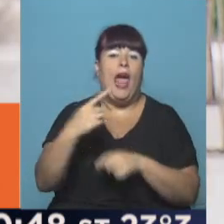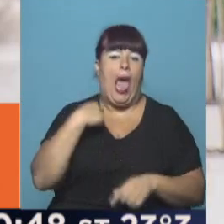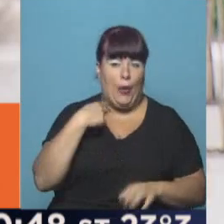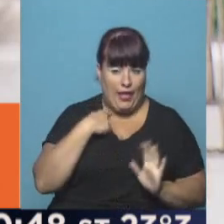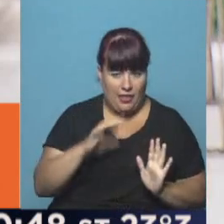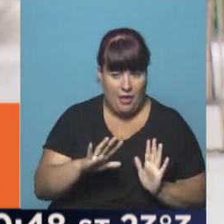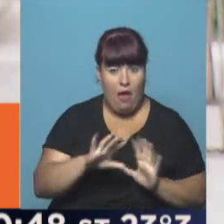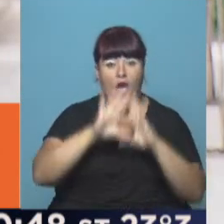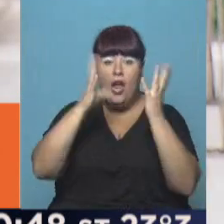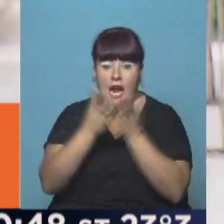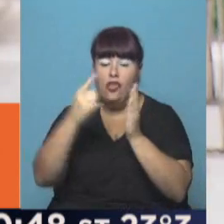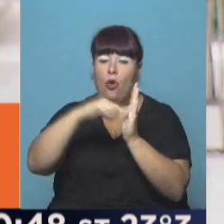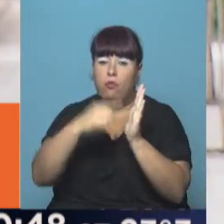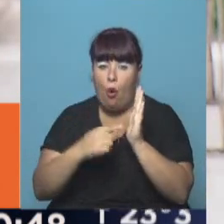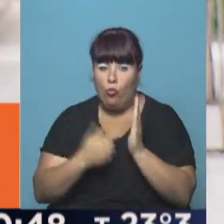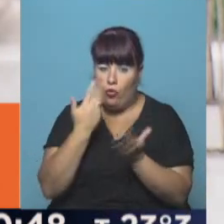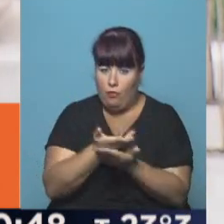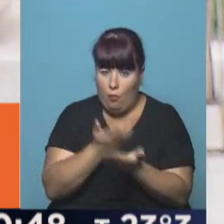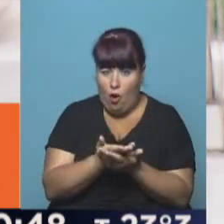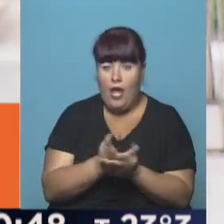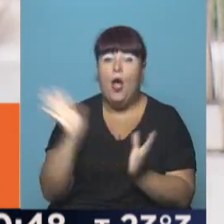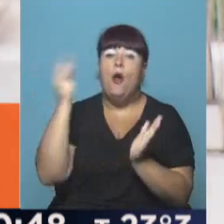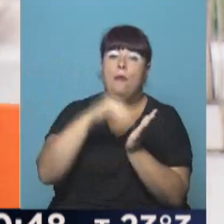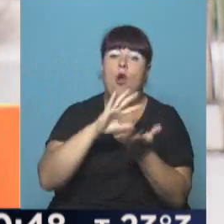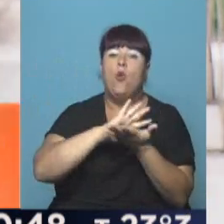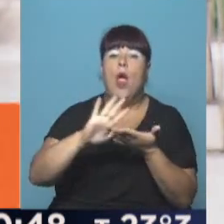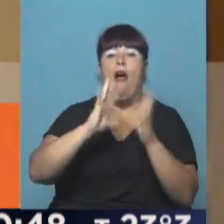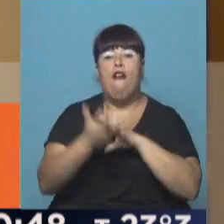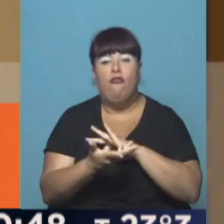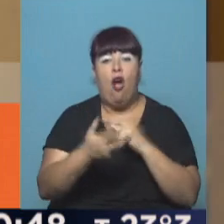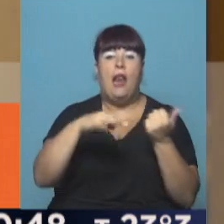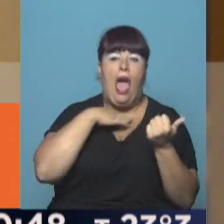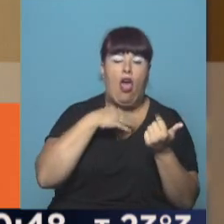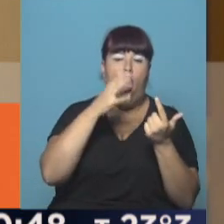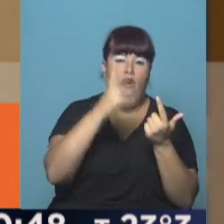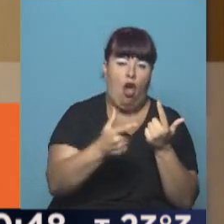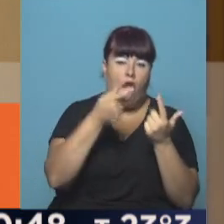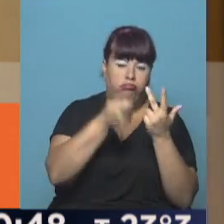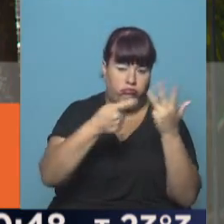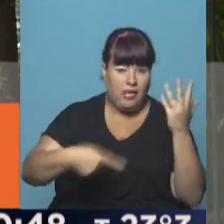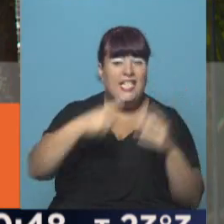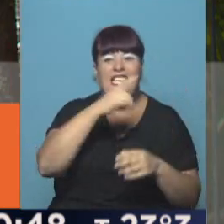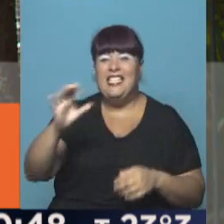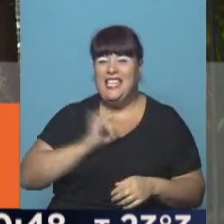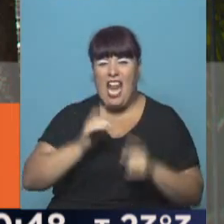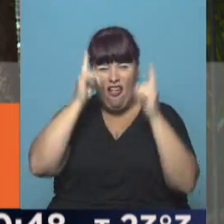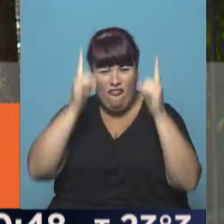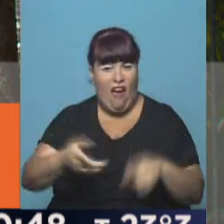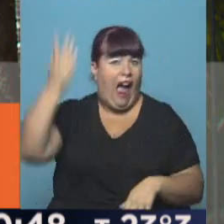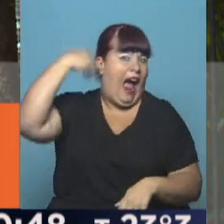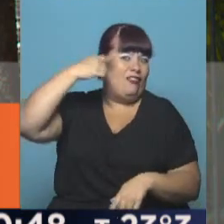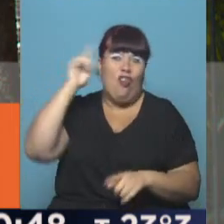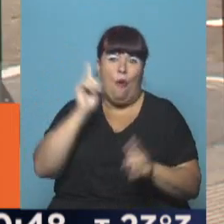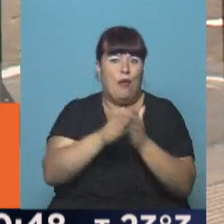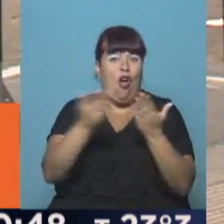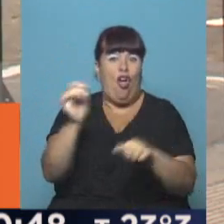víctima. Estos son algunos de los postulados. Incorporar nuevas modalidades delictivas que hace 100 años no estaban previstas en el